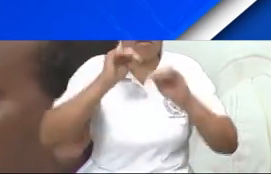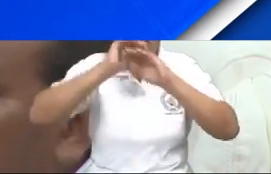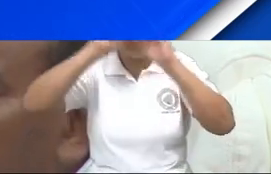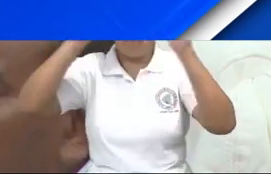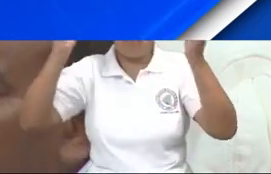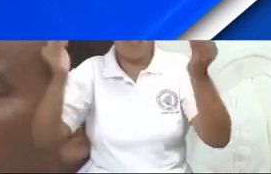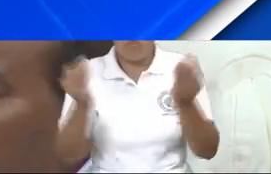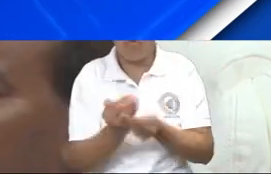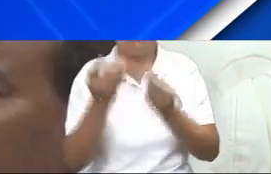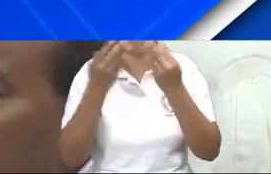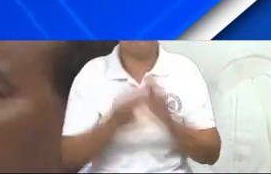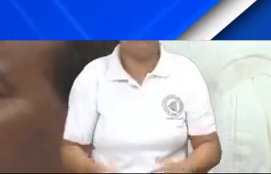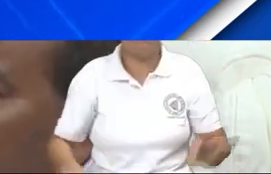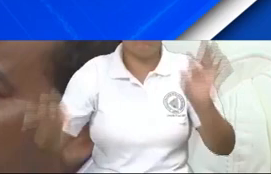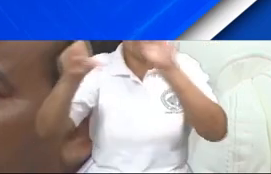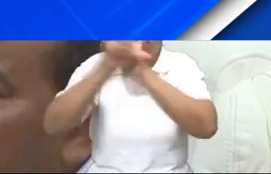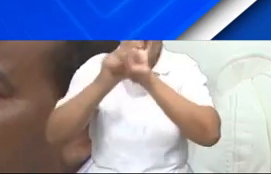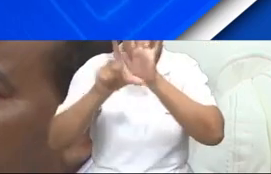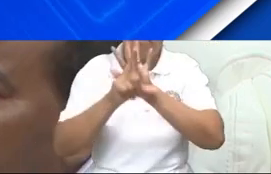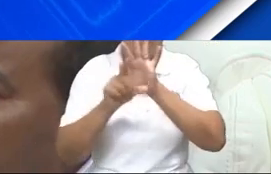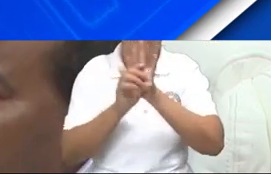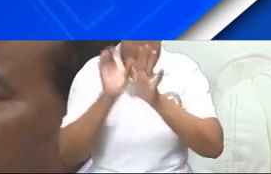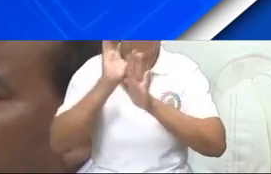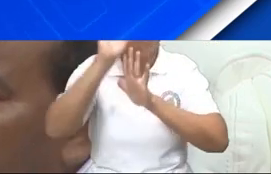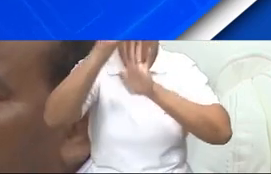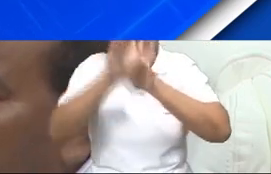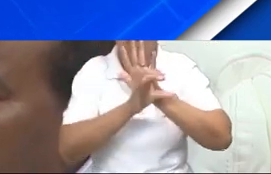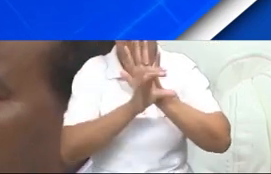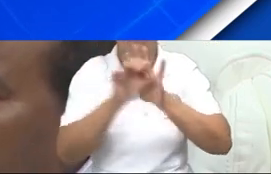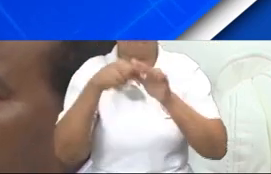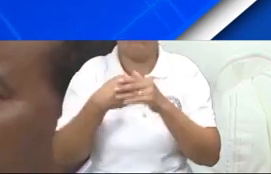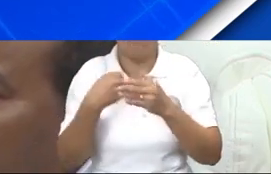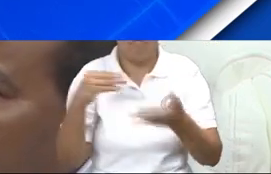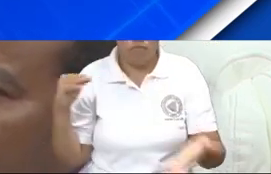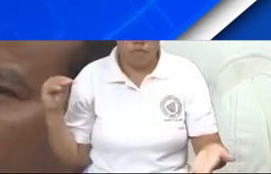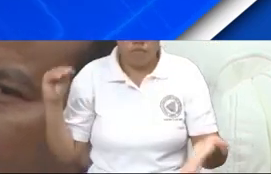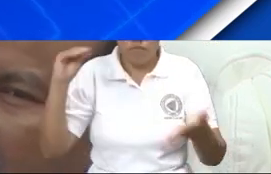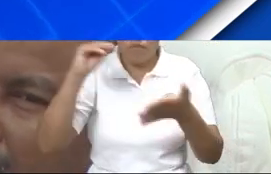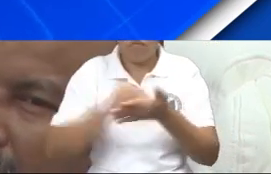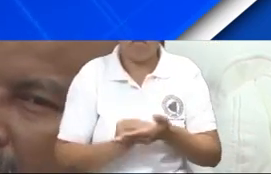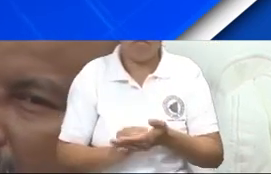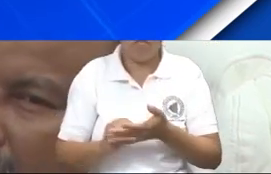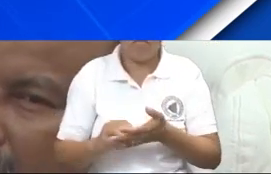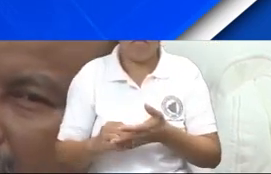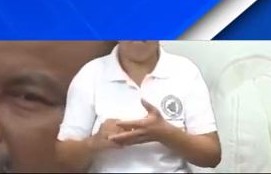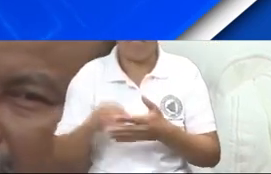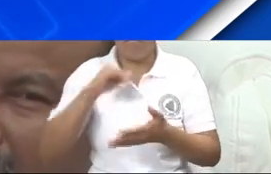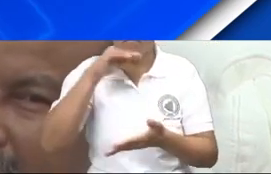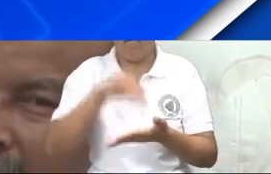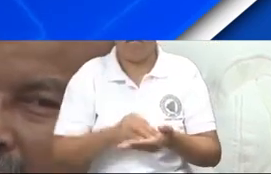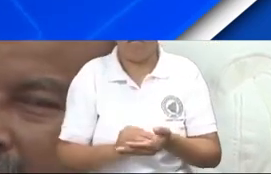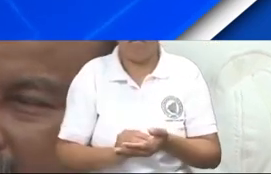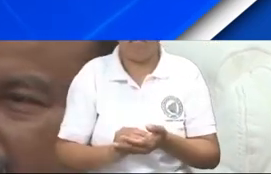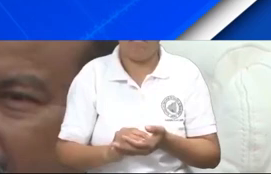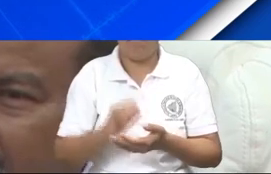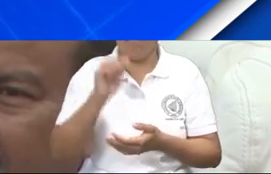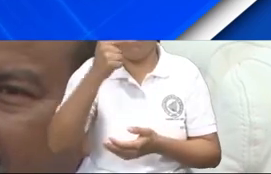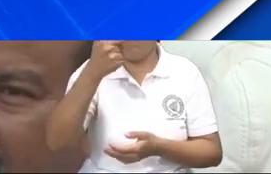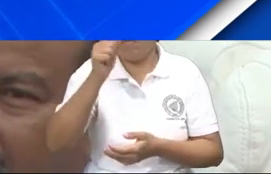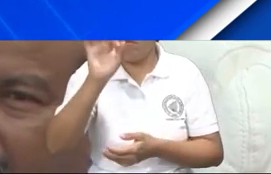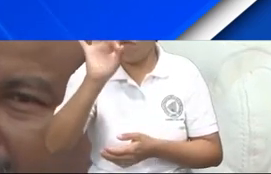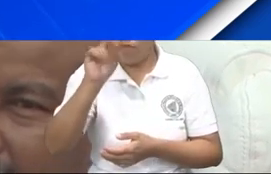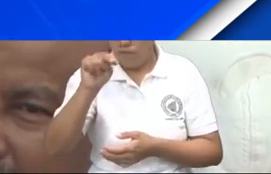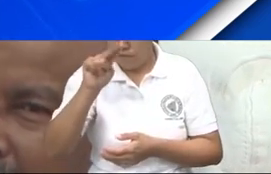mundo y esta ley, este decreto está sustentado en los acuerdos del GAFI,